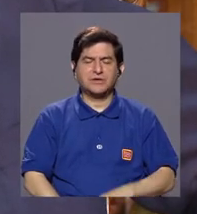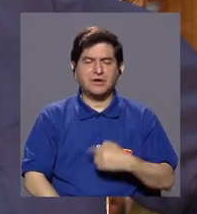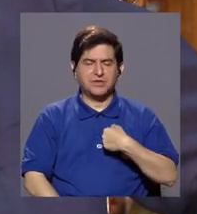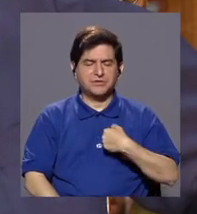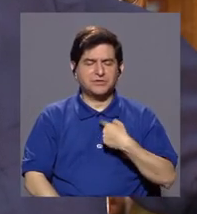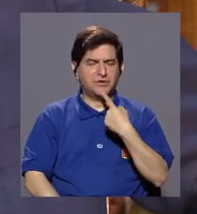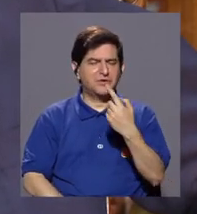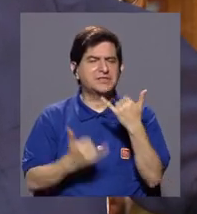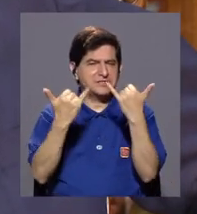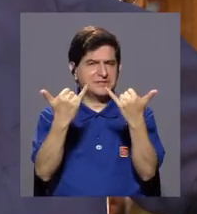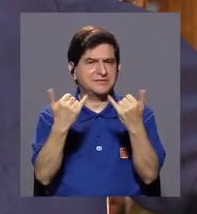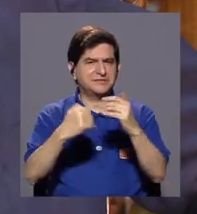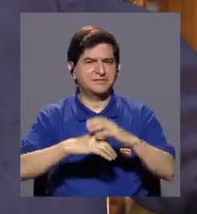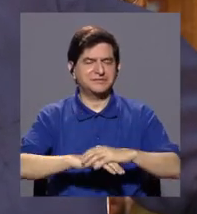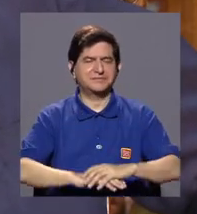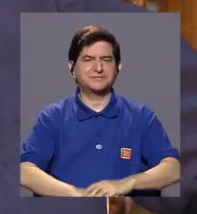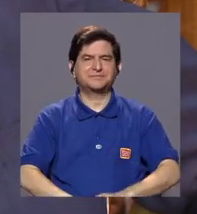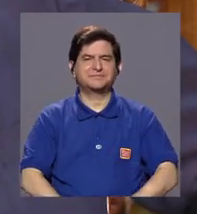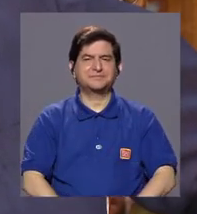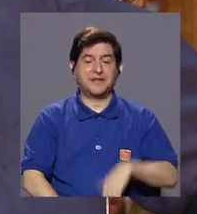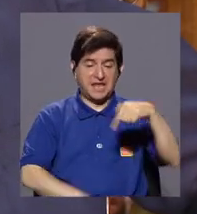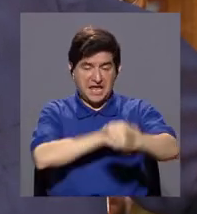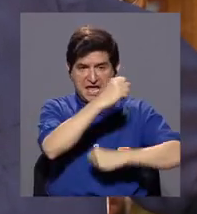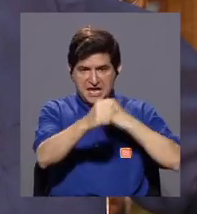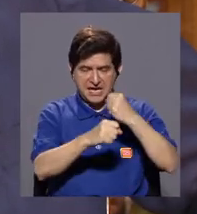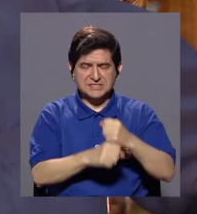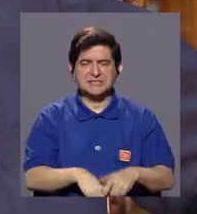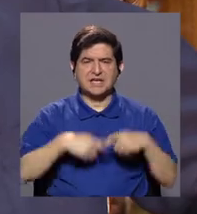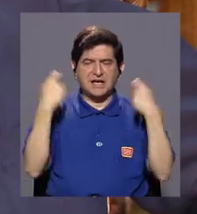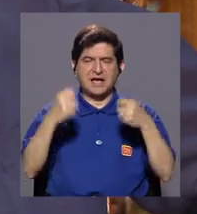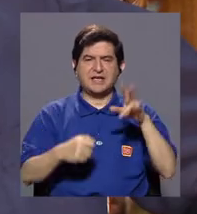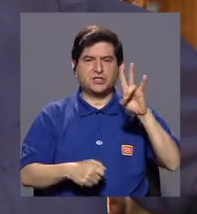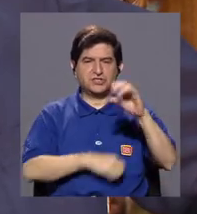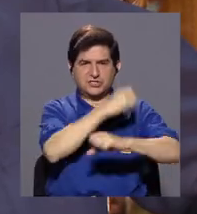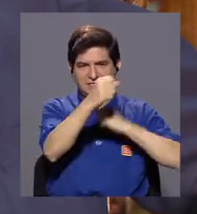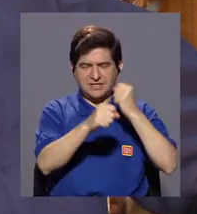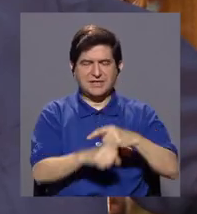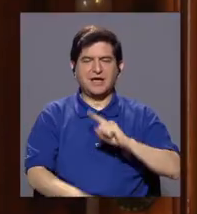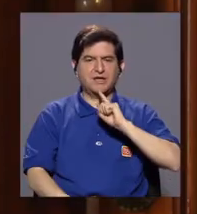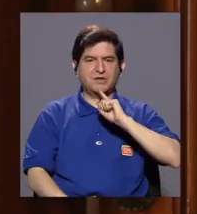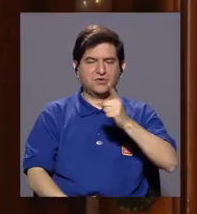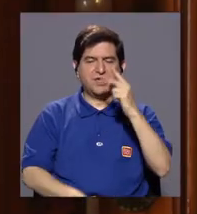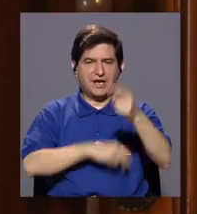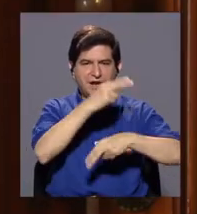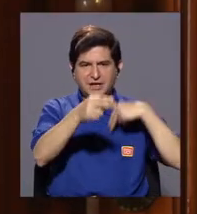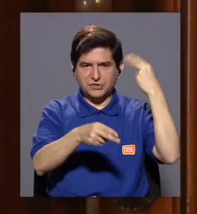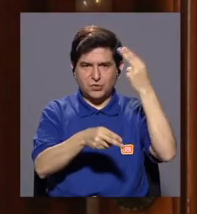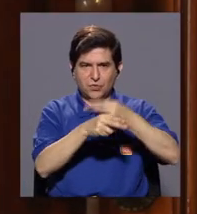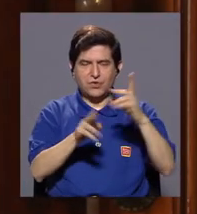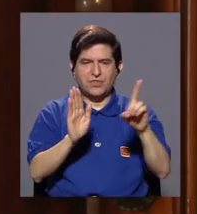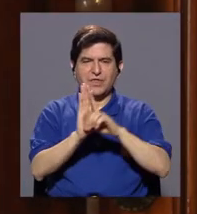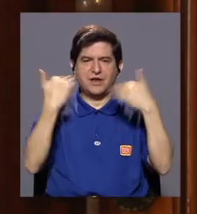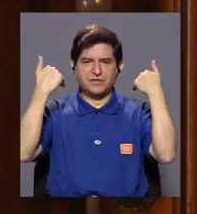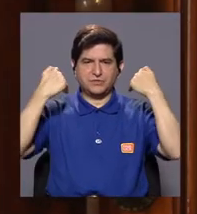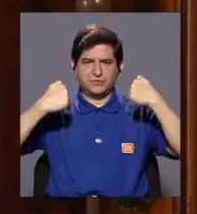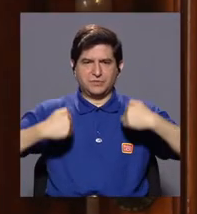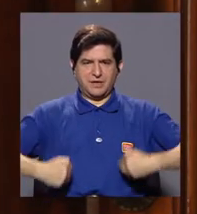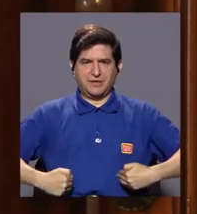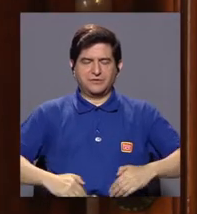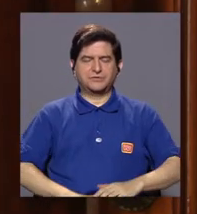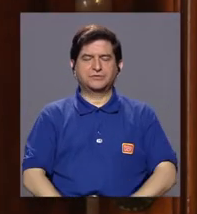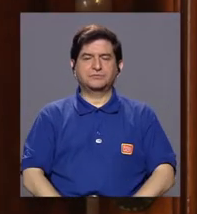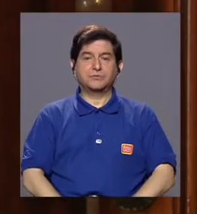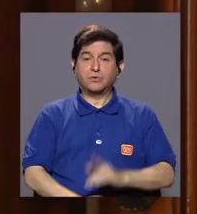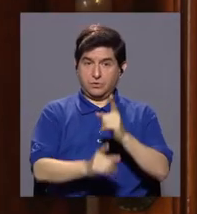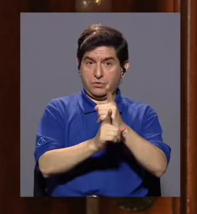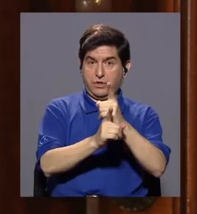esto que le voy a decir. Este año celebramos los 70 años de la Declaración Universal de los Derechos Humanos.